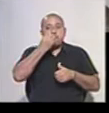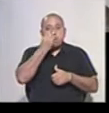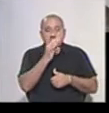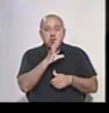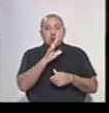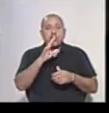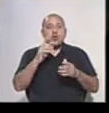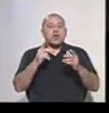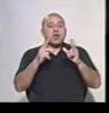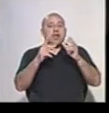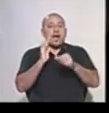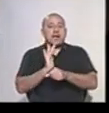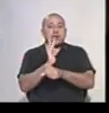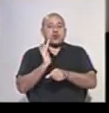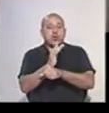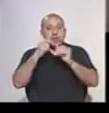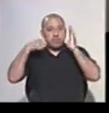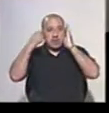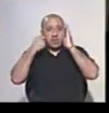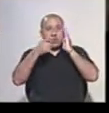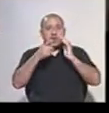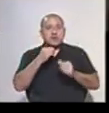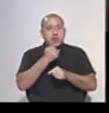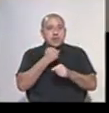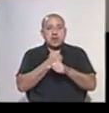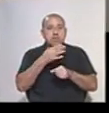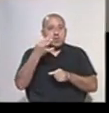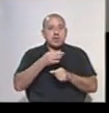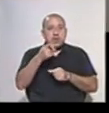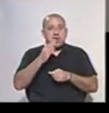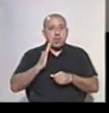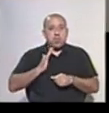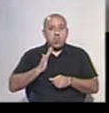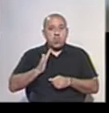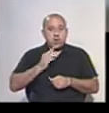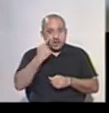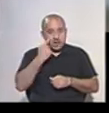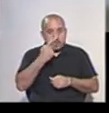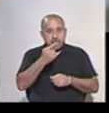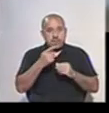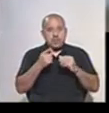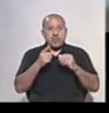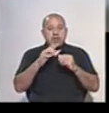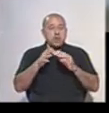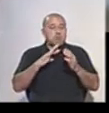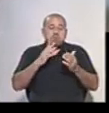los dos en la misma categoría. Tiene unas actuaciones maravillosas. Y esta mujer que estamos viendo ahora, Frances McDormand, yo todavía no vi